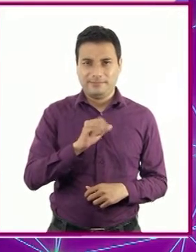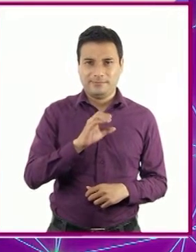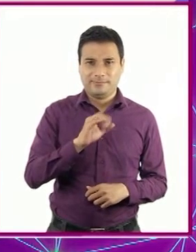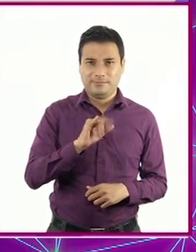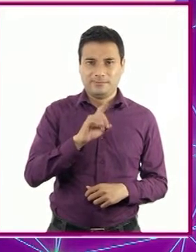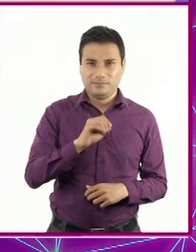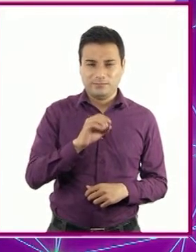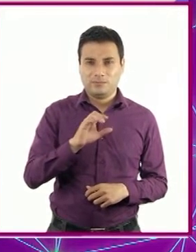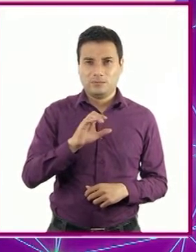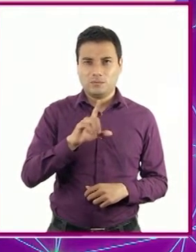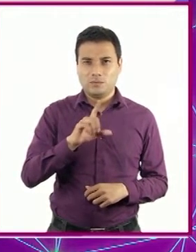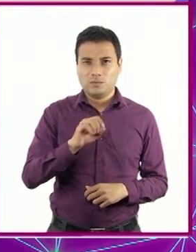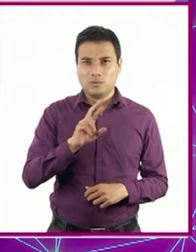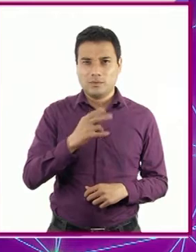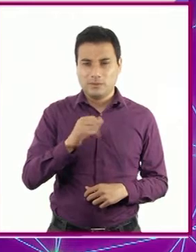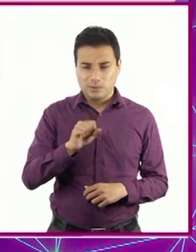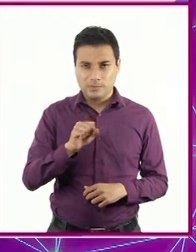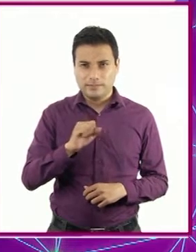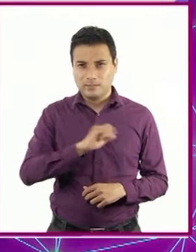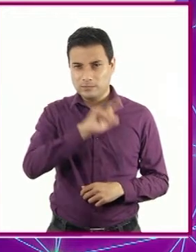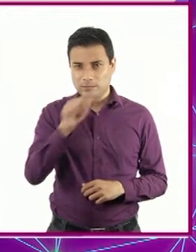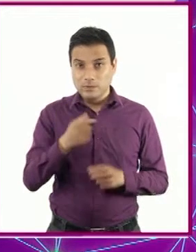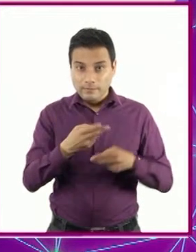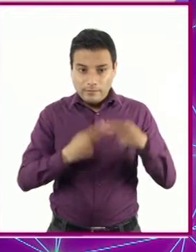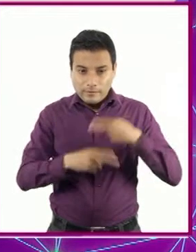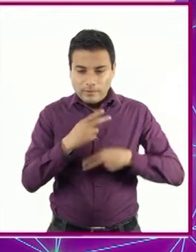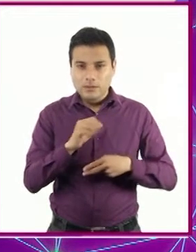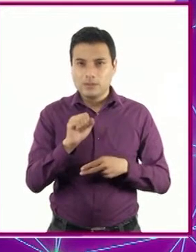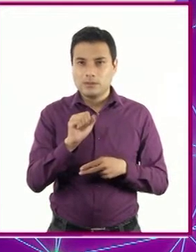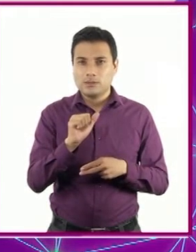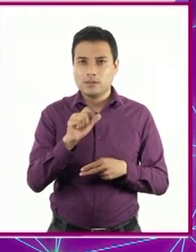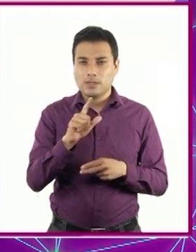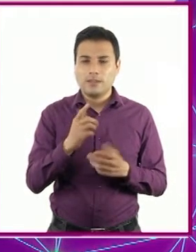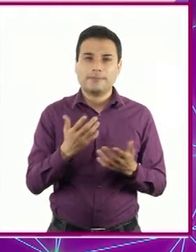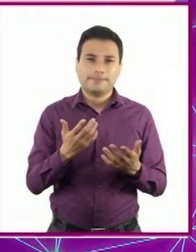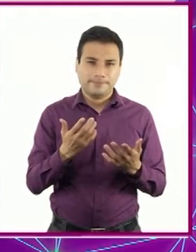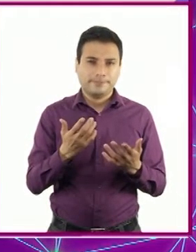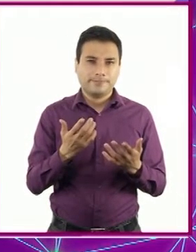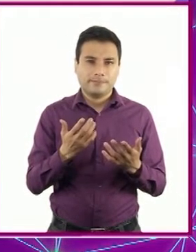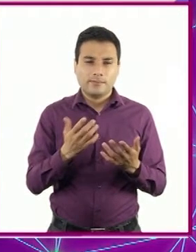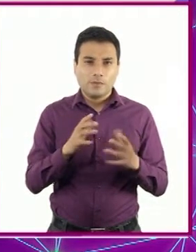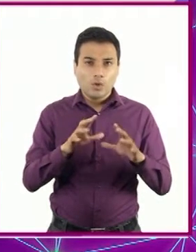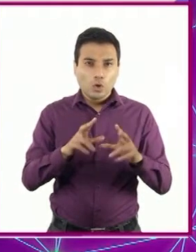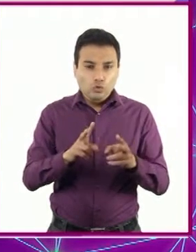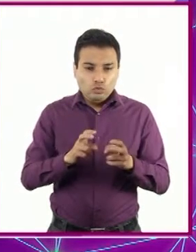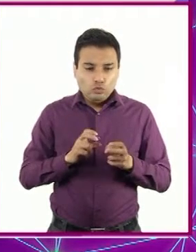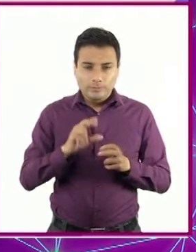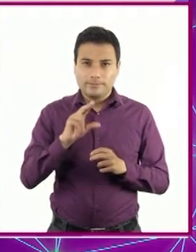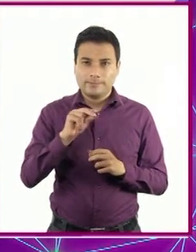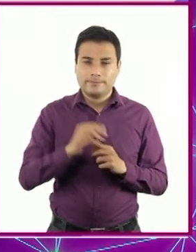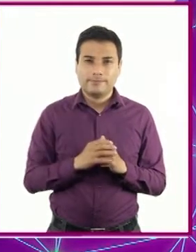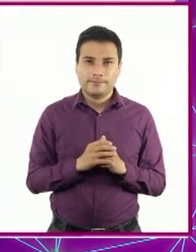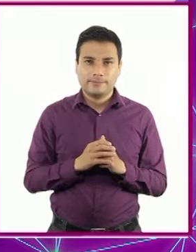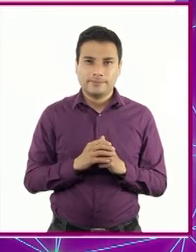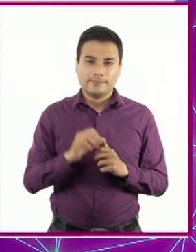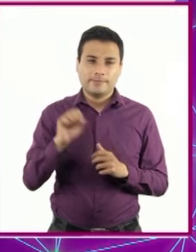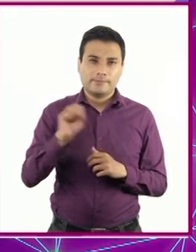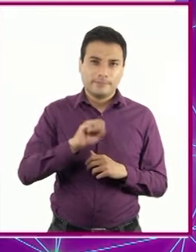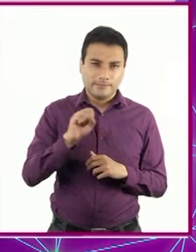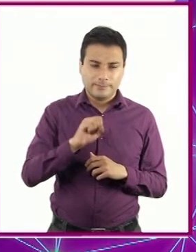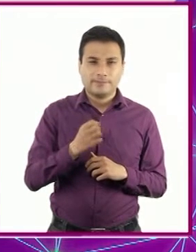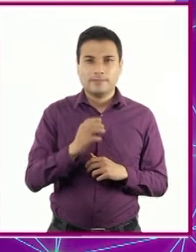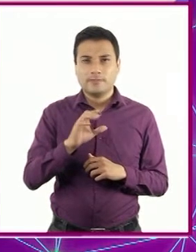sal que no se absorbe, lo que ocasiona que su acción sea más lenta y prolongada. Las sales de calcio,